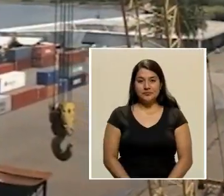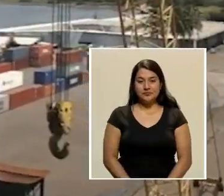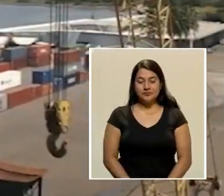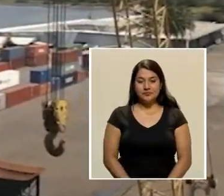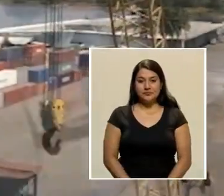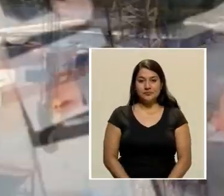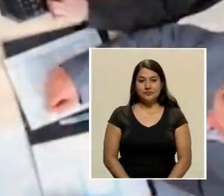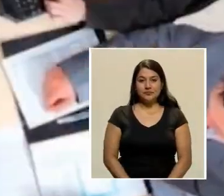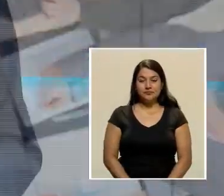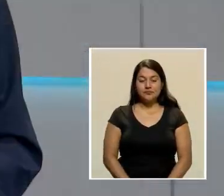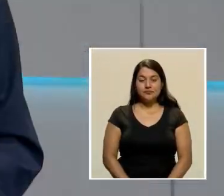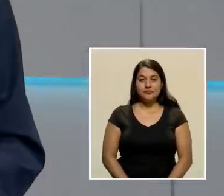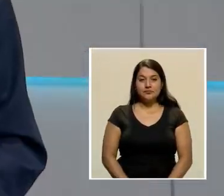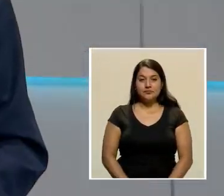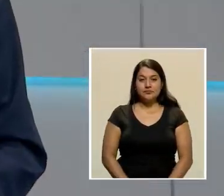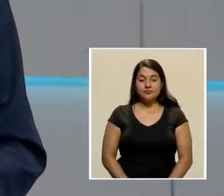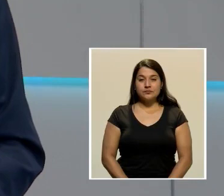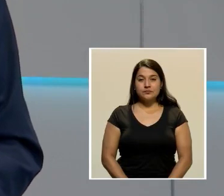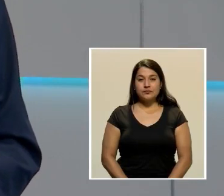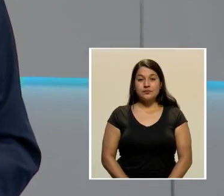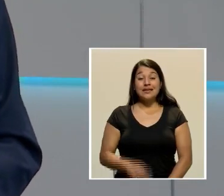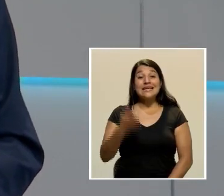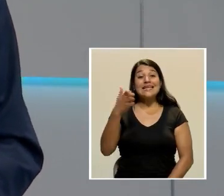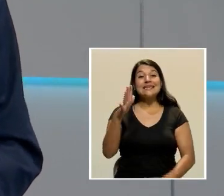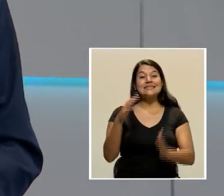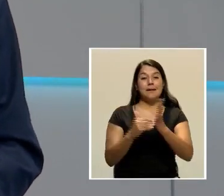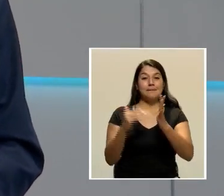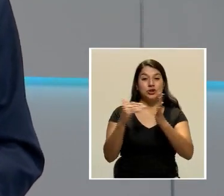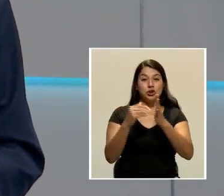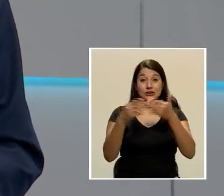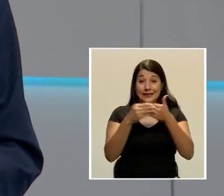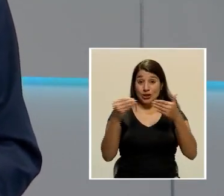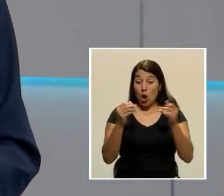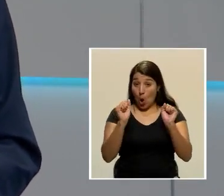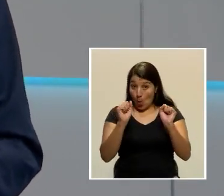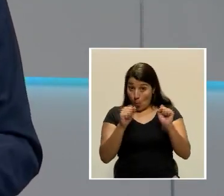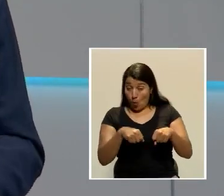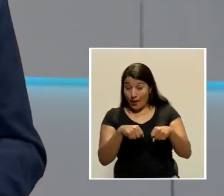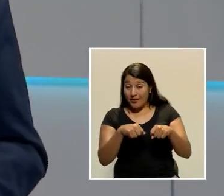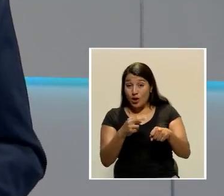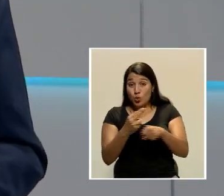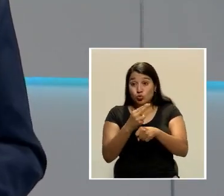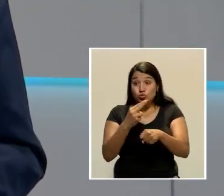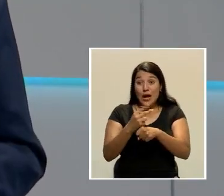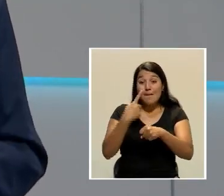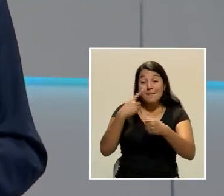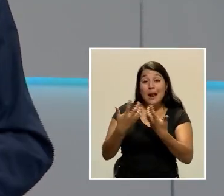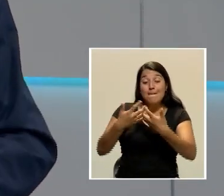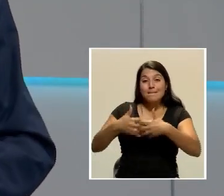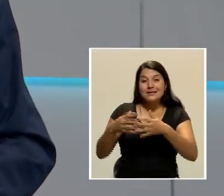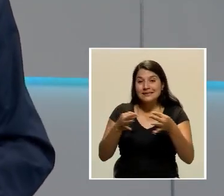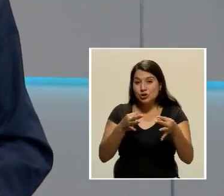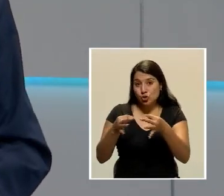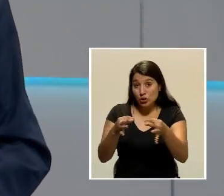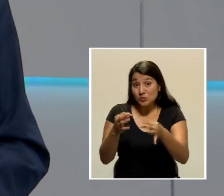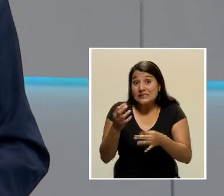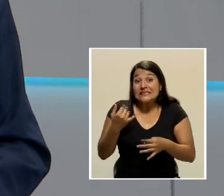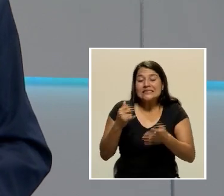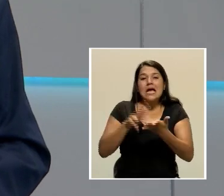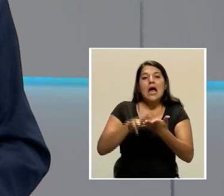costarricenses que están comprometidas con la protección del empleo. Este proyecto de ley será impulsado como prioridad en las